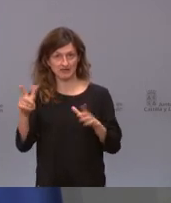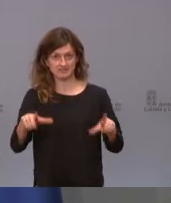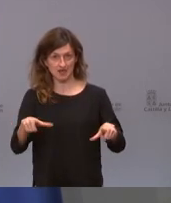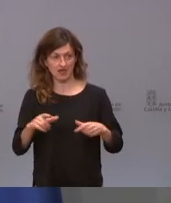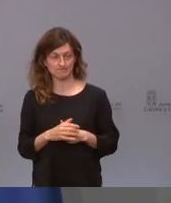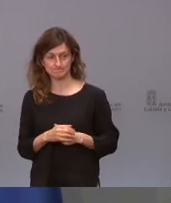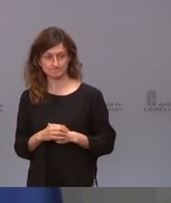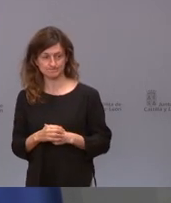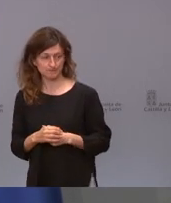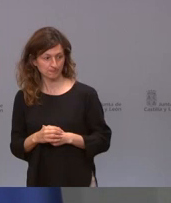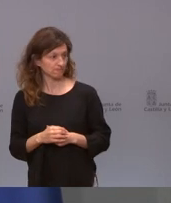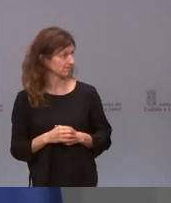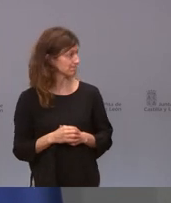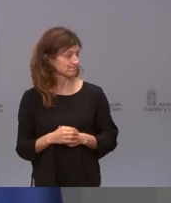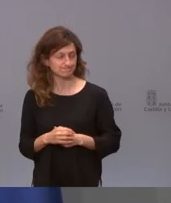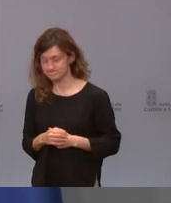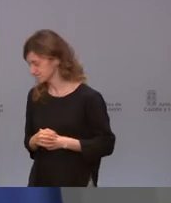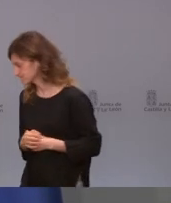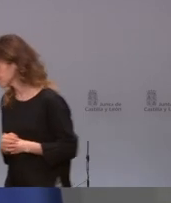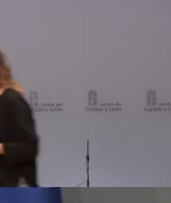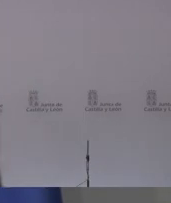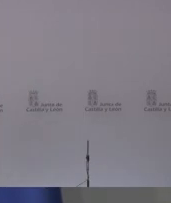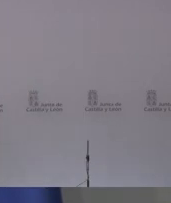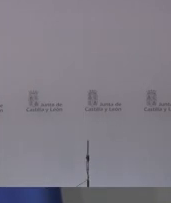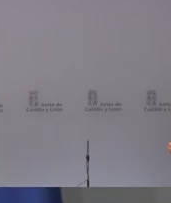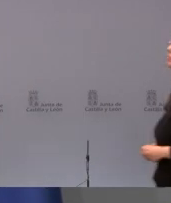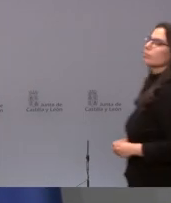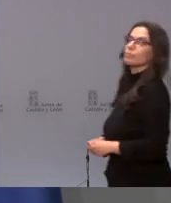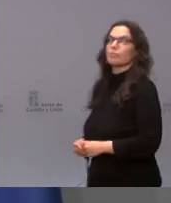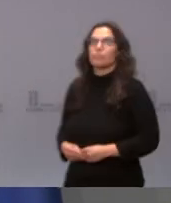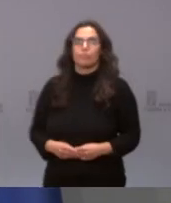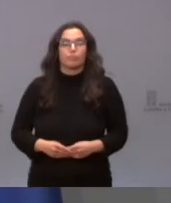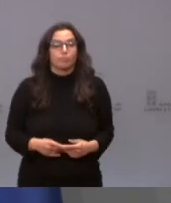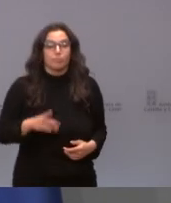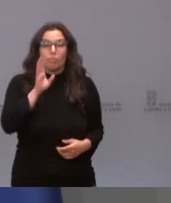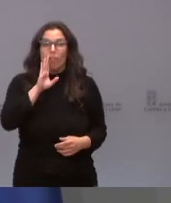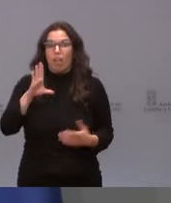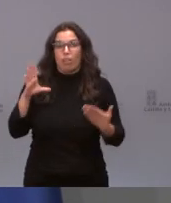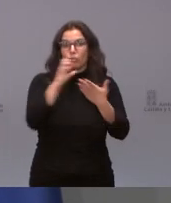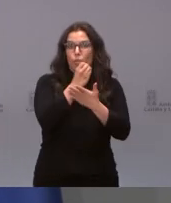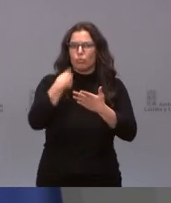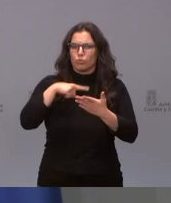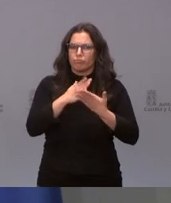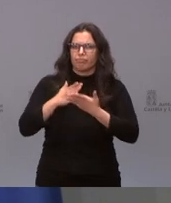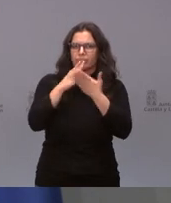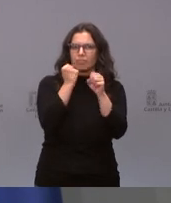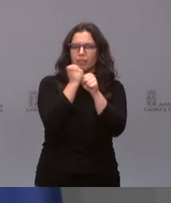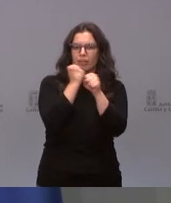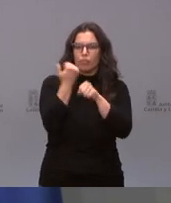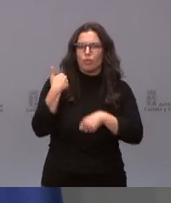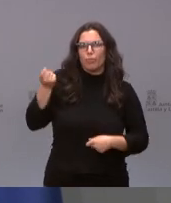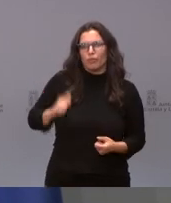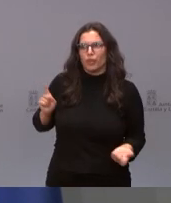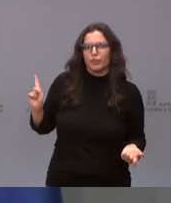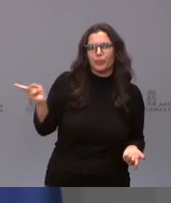espera o sea todo eso es algo que estamos trabajando desde luego muchos profesionales nos han hecho llegar que ahora